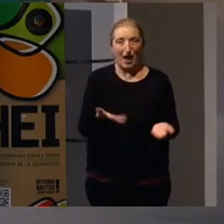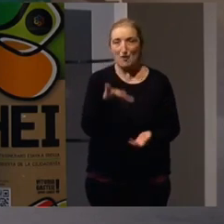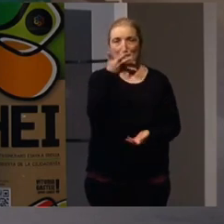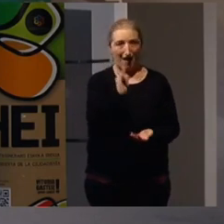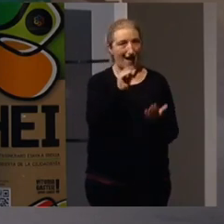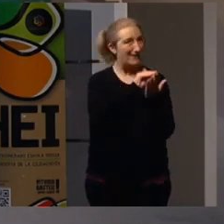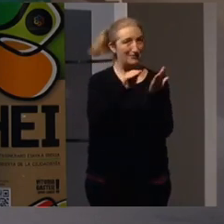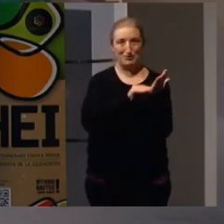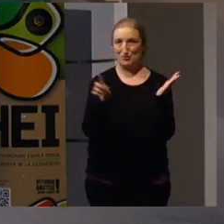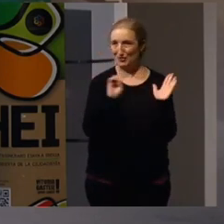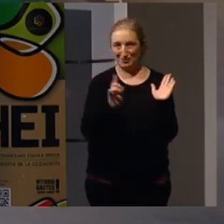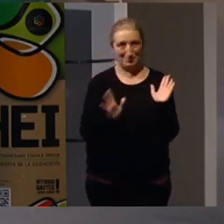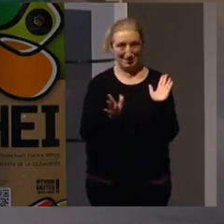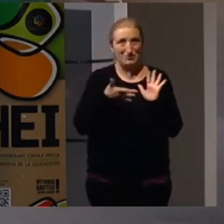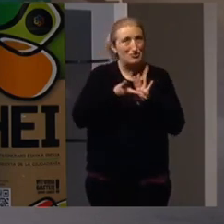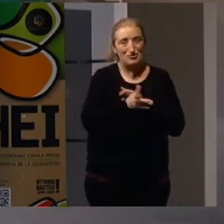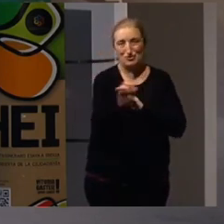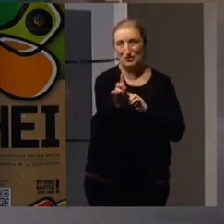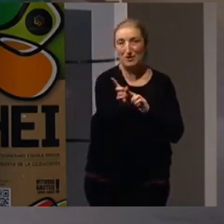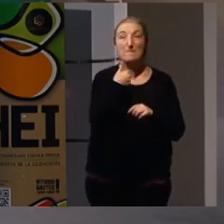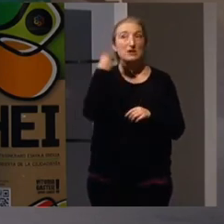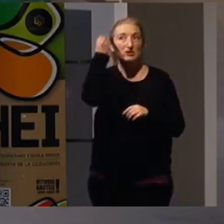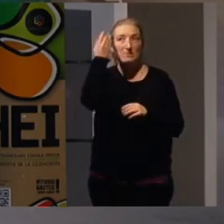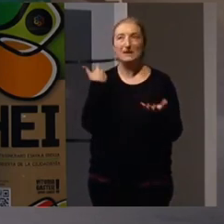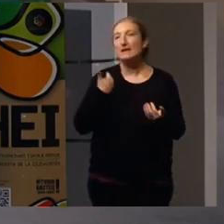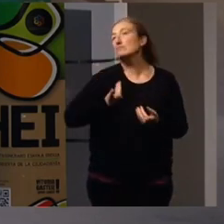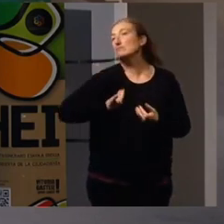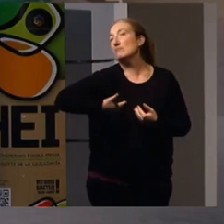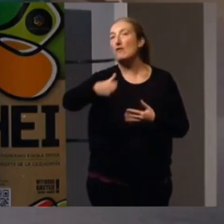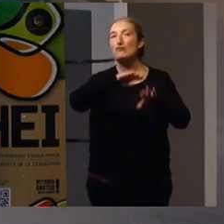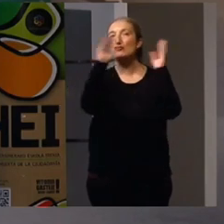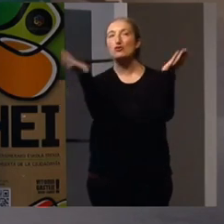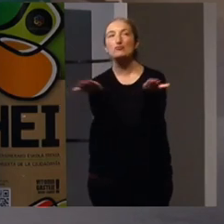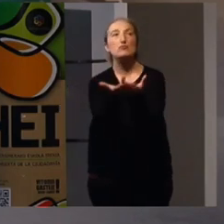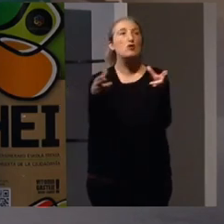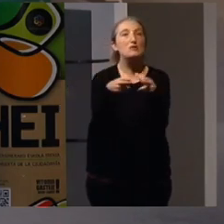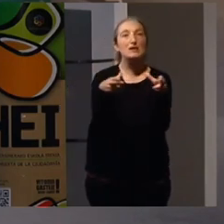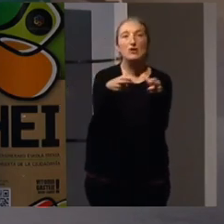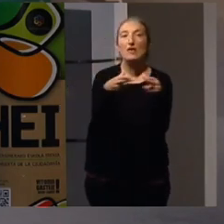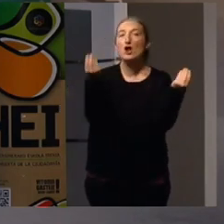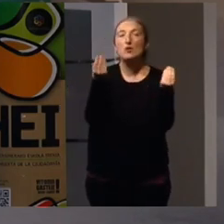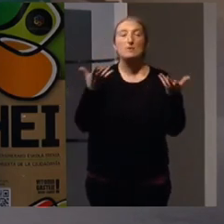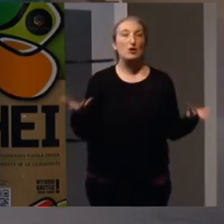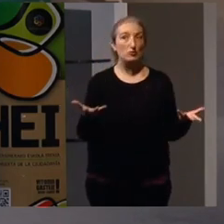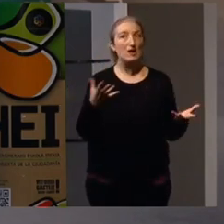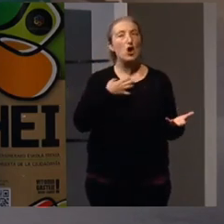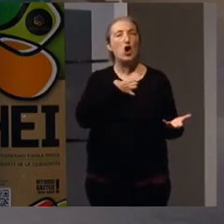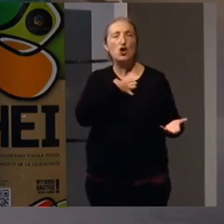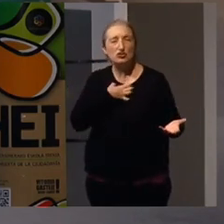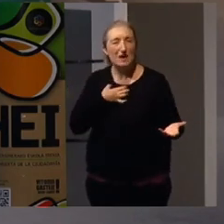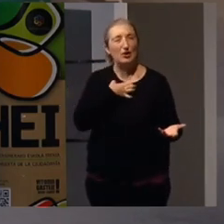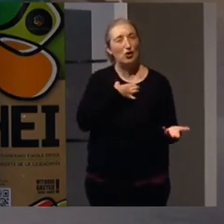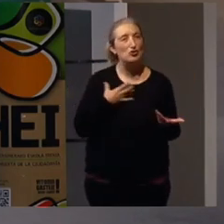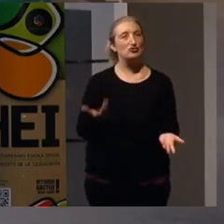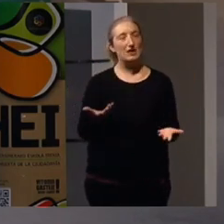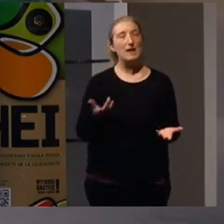ahora. Pero si os digo cuál es el modo ideal de vida en una sociedad, también os va a costar articularlo